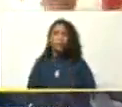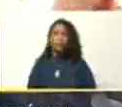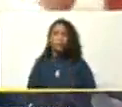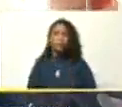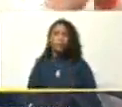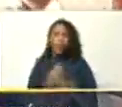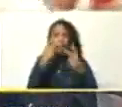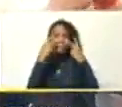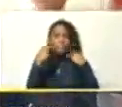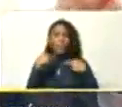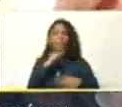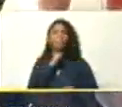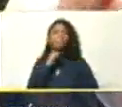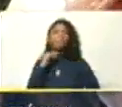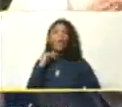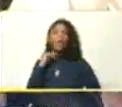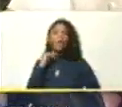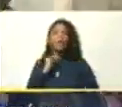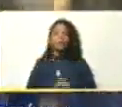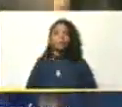Mire, Padre Numa.